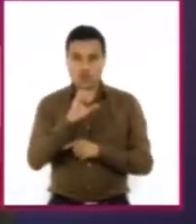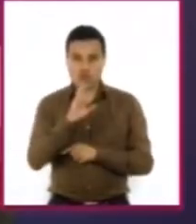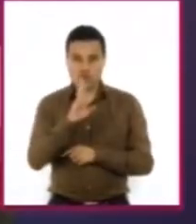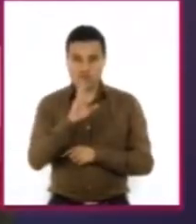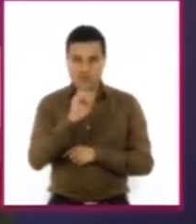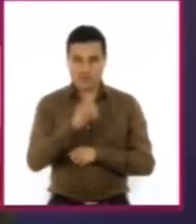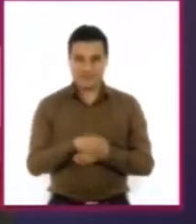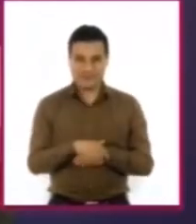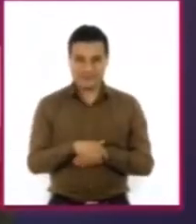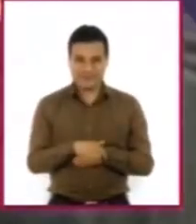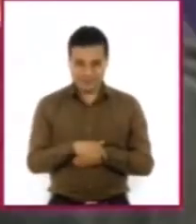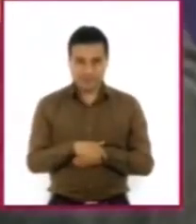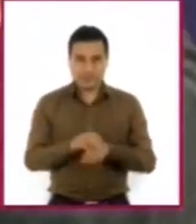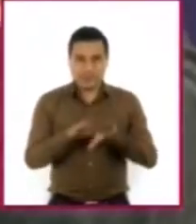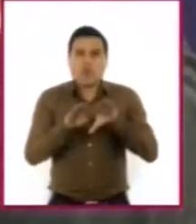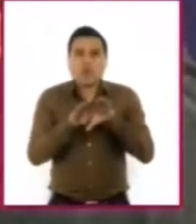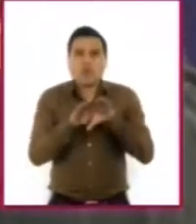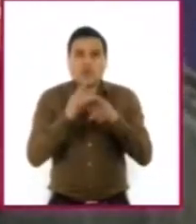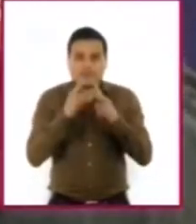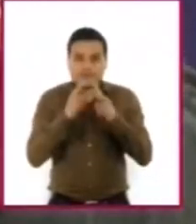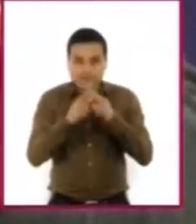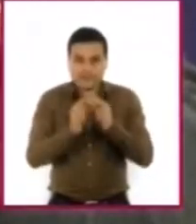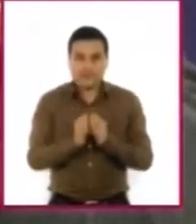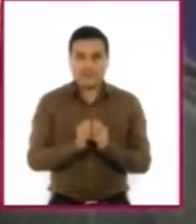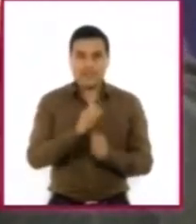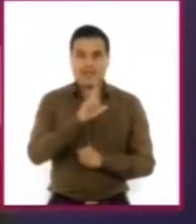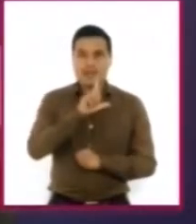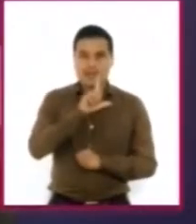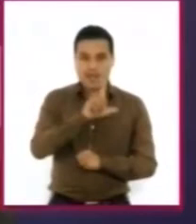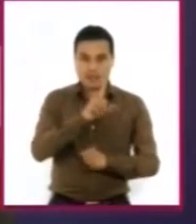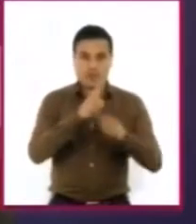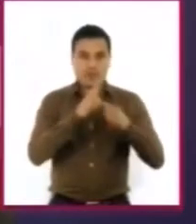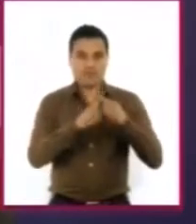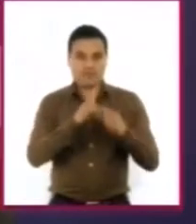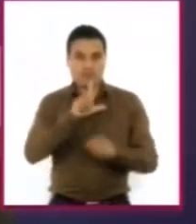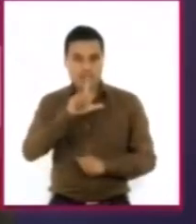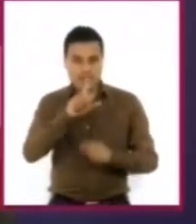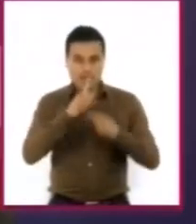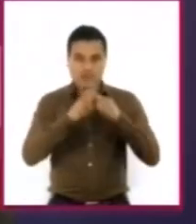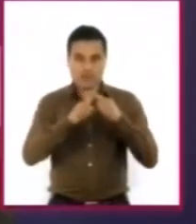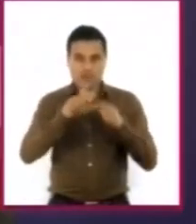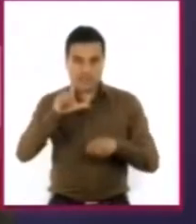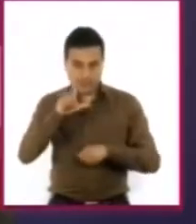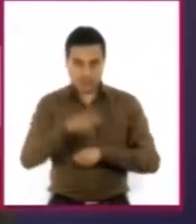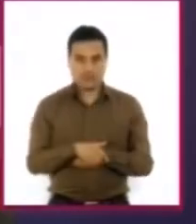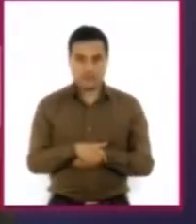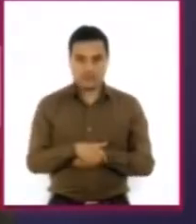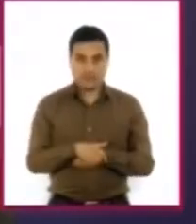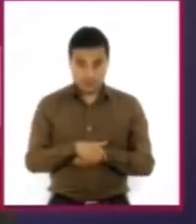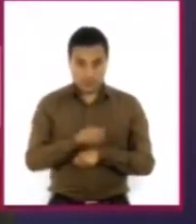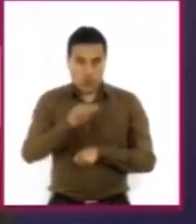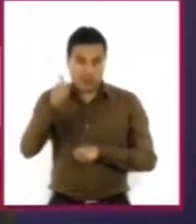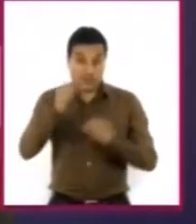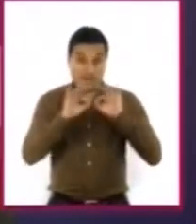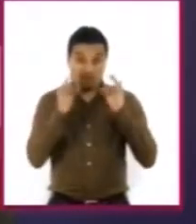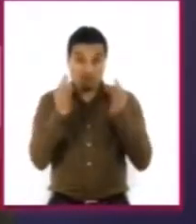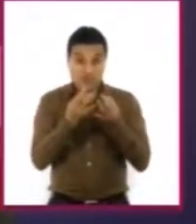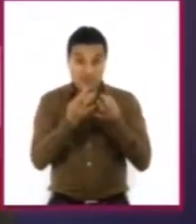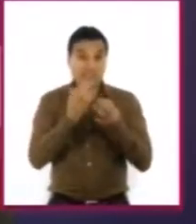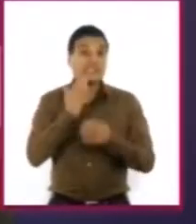que es lado por lado por lado. Y si tiene una forma irregular, como este